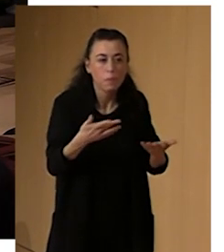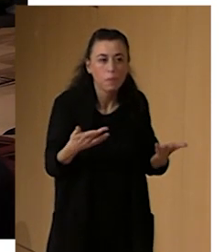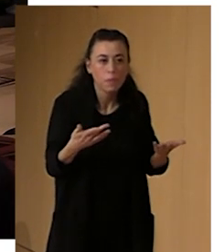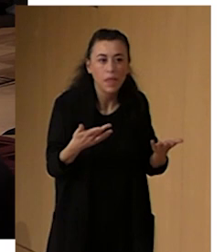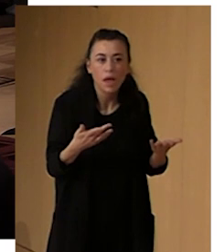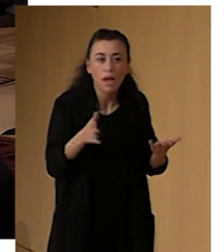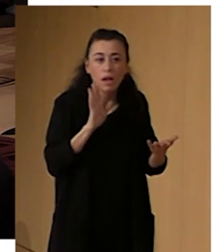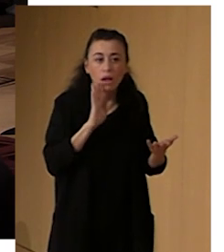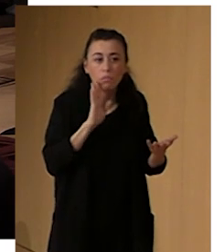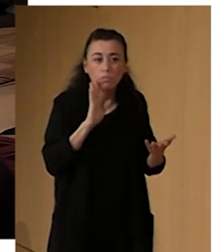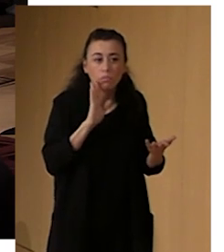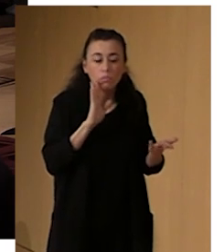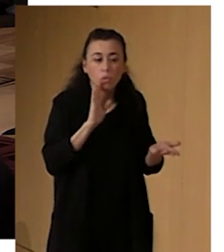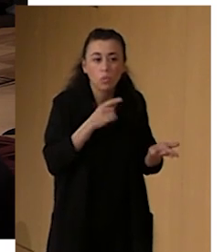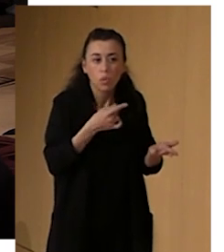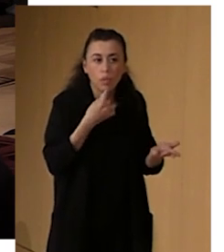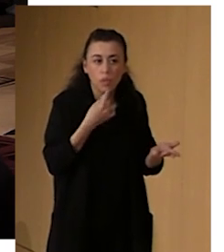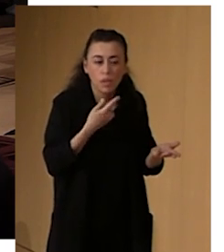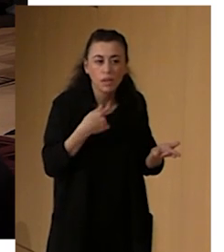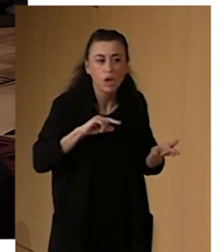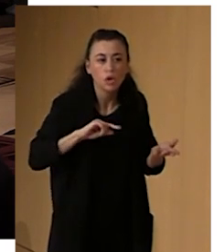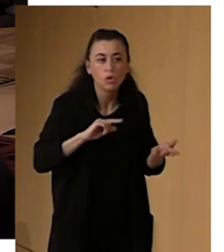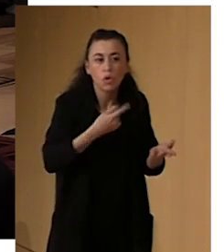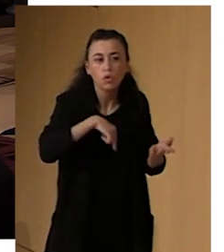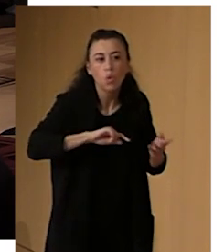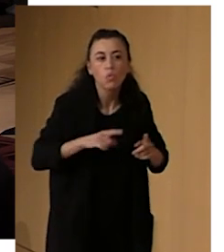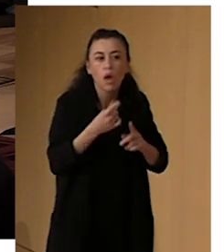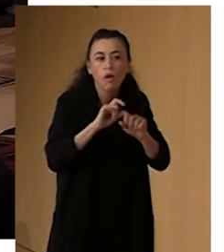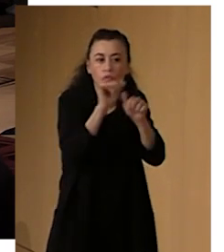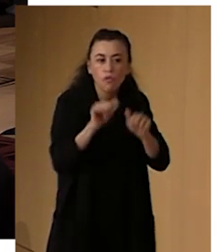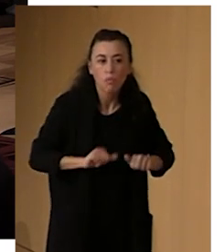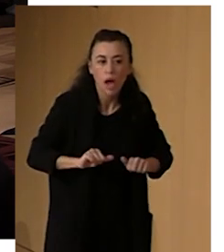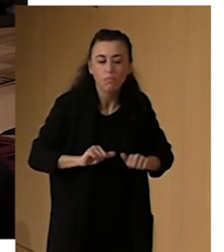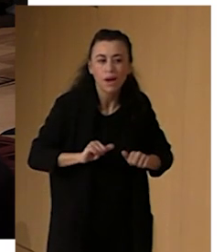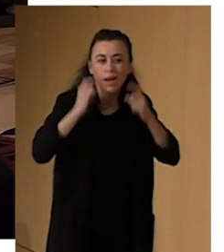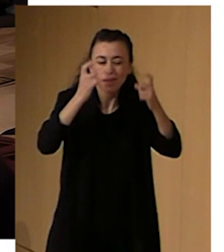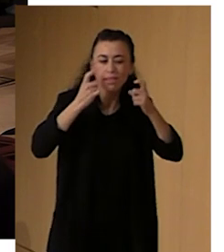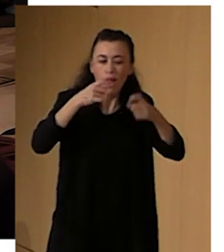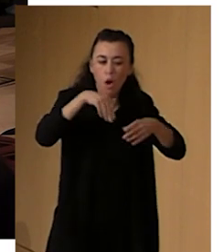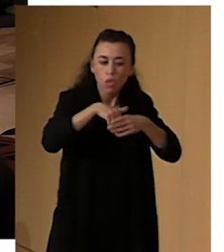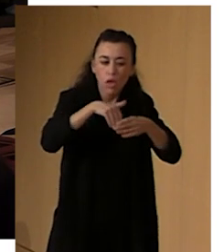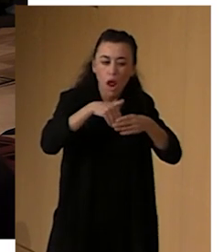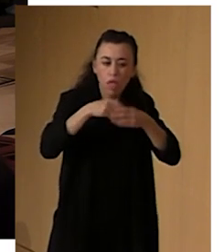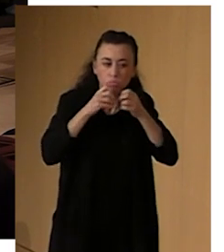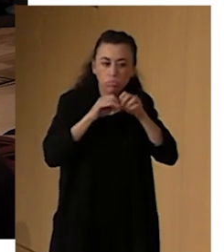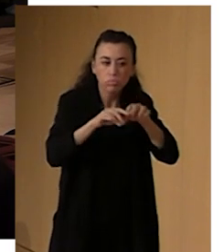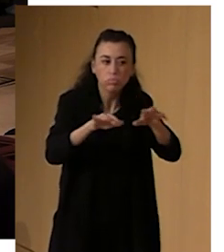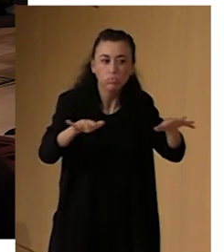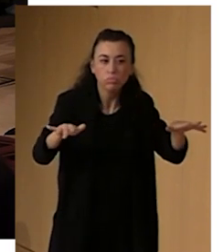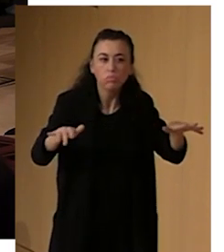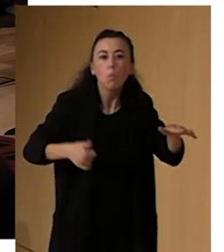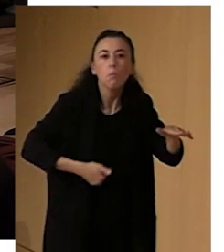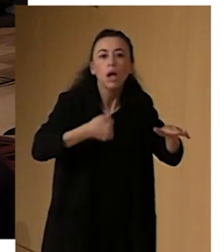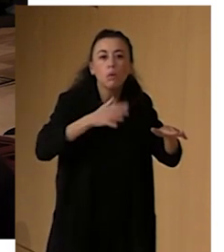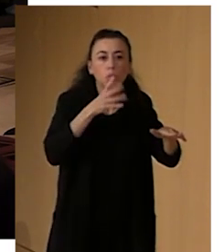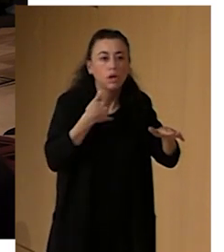como decías una de las de las maneras que tenemos en en intentar acercar estos contenidos que que que por definición son